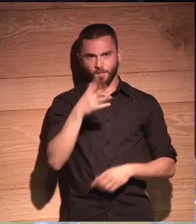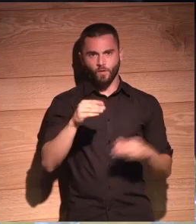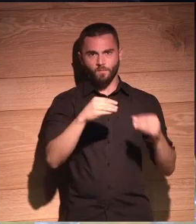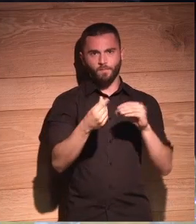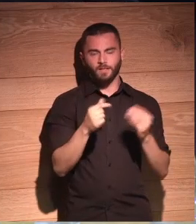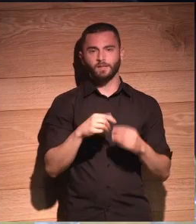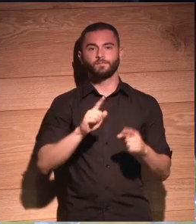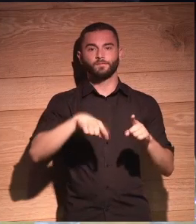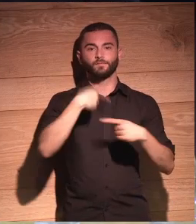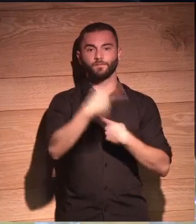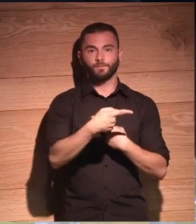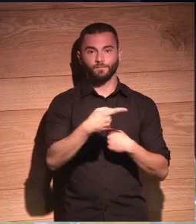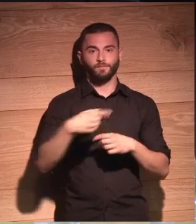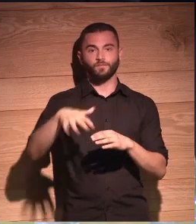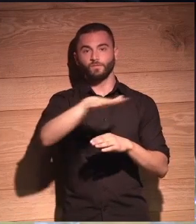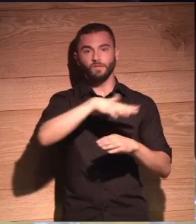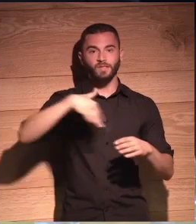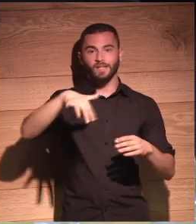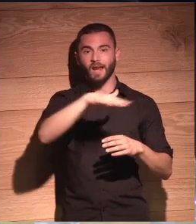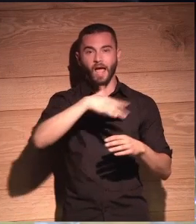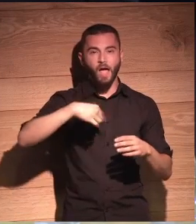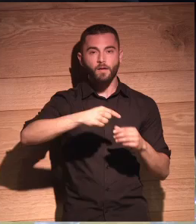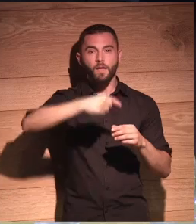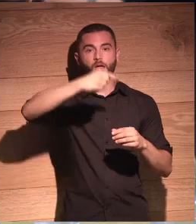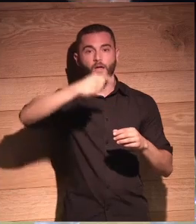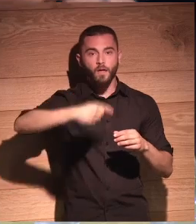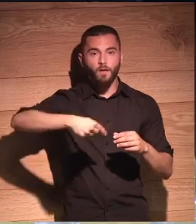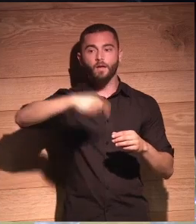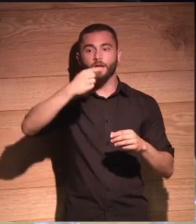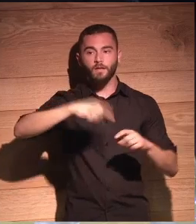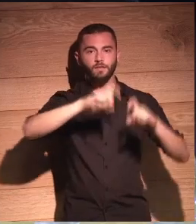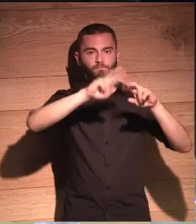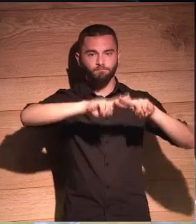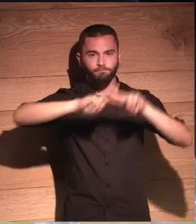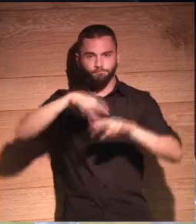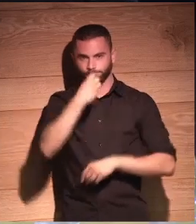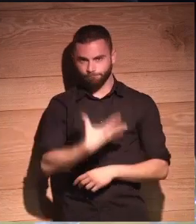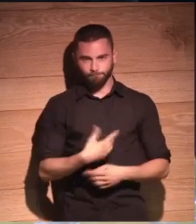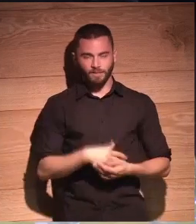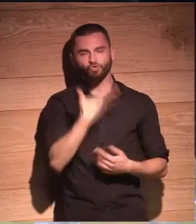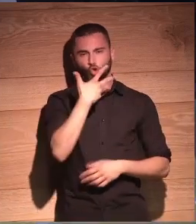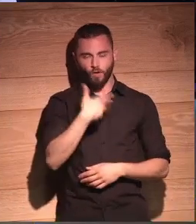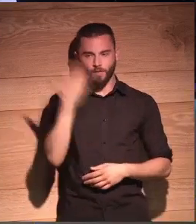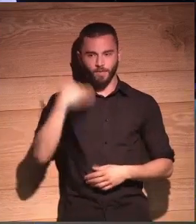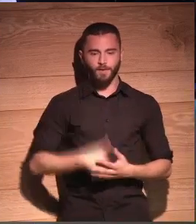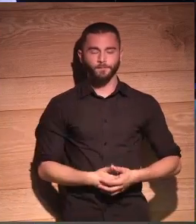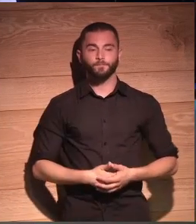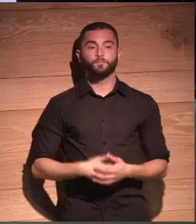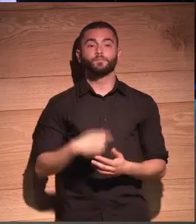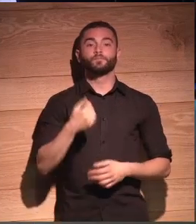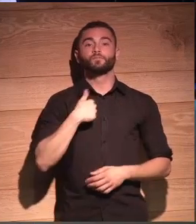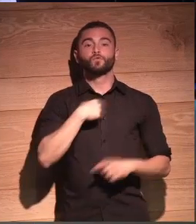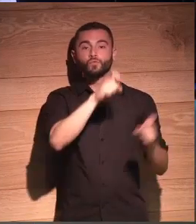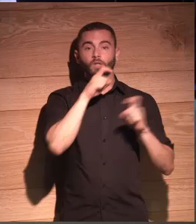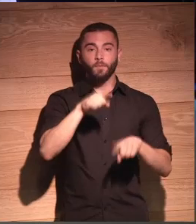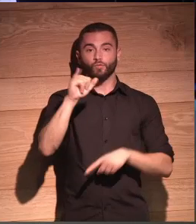la gravedad y conocemos el radio, está bien medido, entonces a partir de ahí se calcula. Vale. Eso sí se conocía. Voy a plantear una